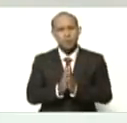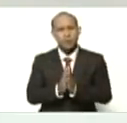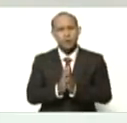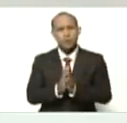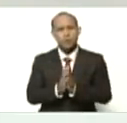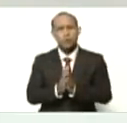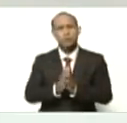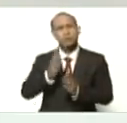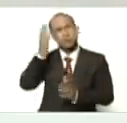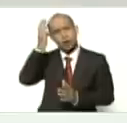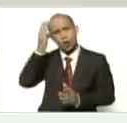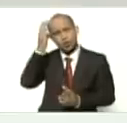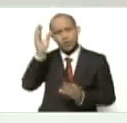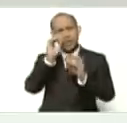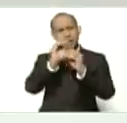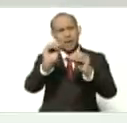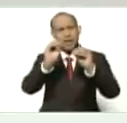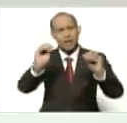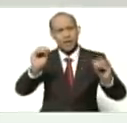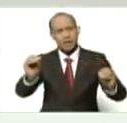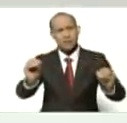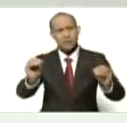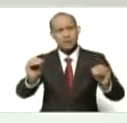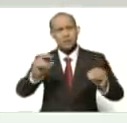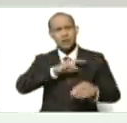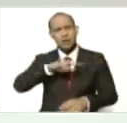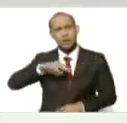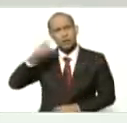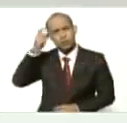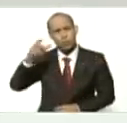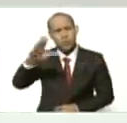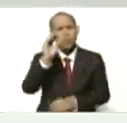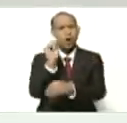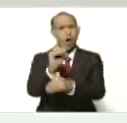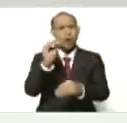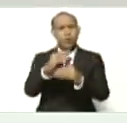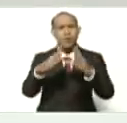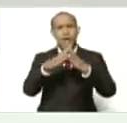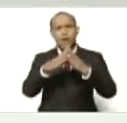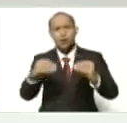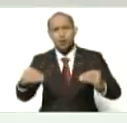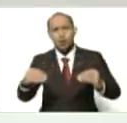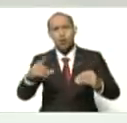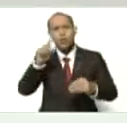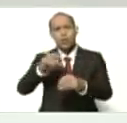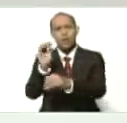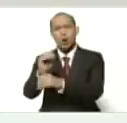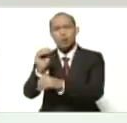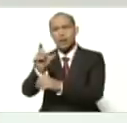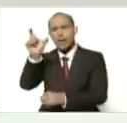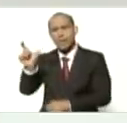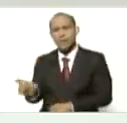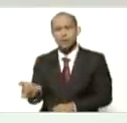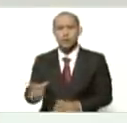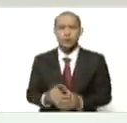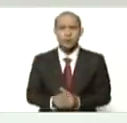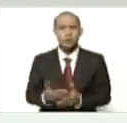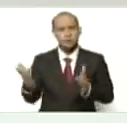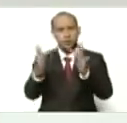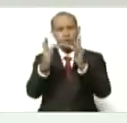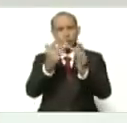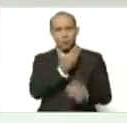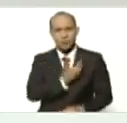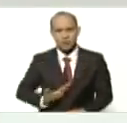ratificamos el llamado a la conciencia de nuestro pueblo cuidarnos y cuidar al prójimo también adelante